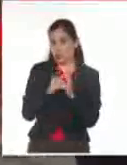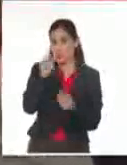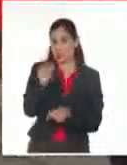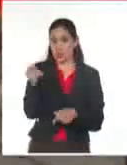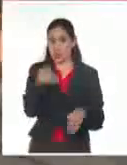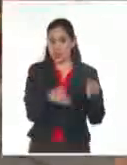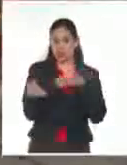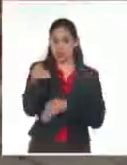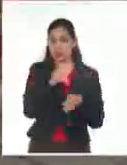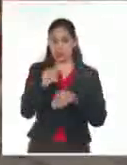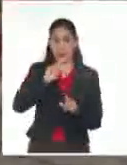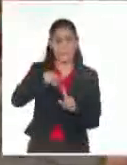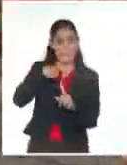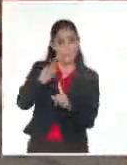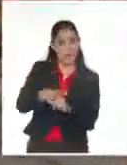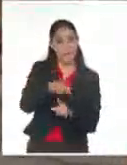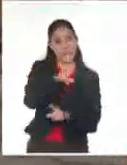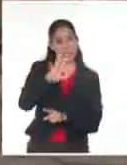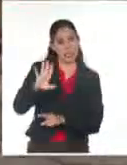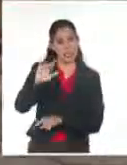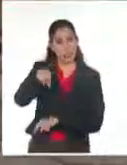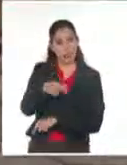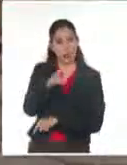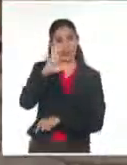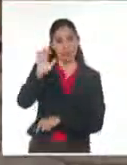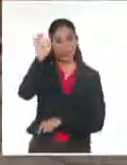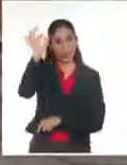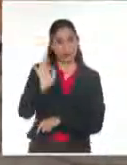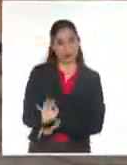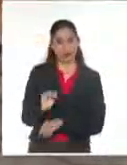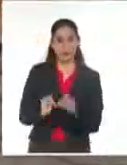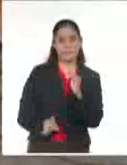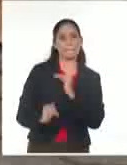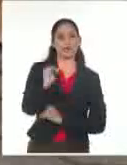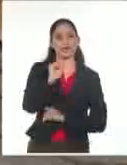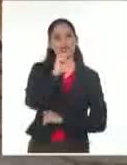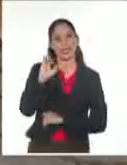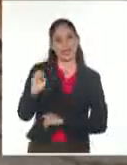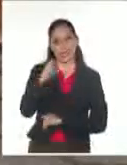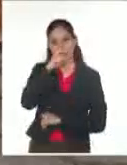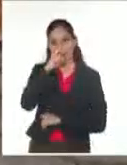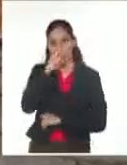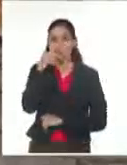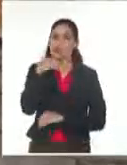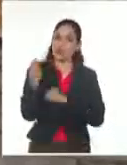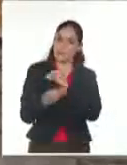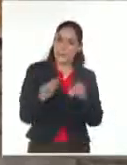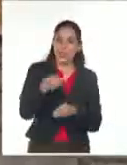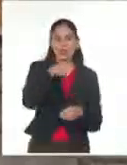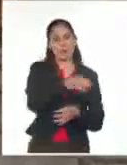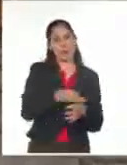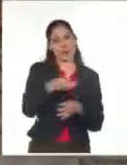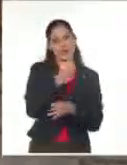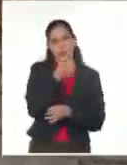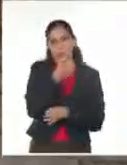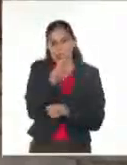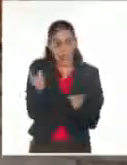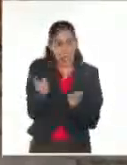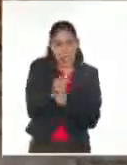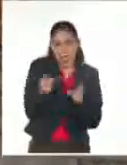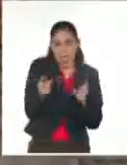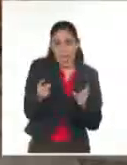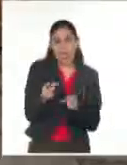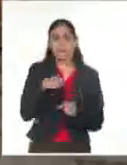el 25,5% supera los 60 años. La cifra convierte al municipio en uno de los más envejecidos del país. Yo